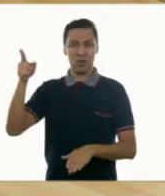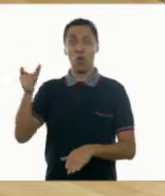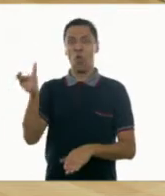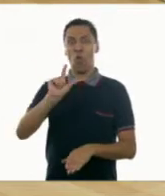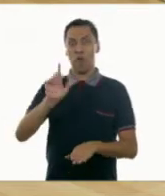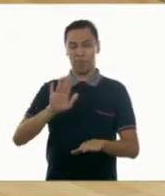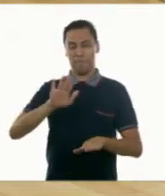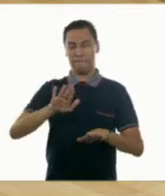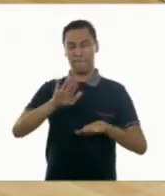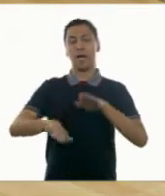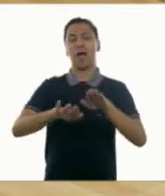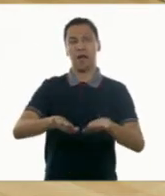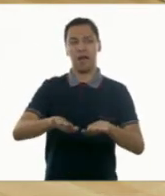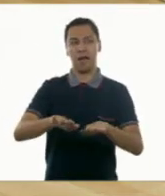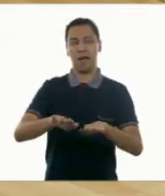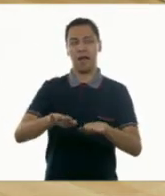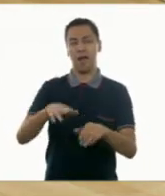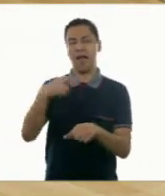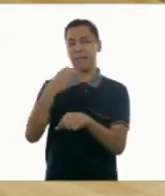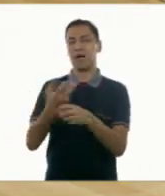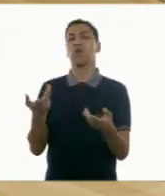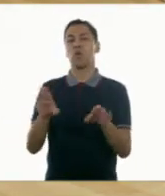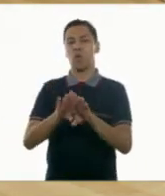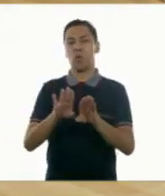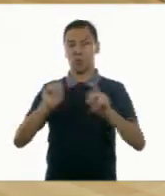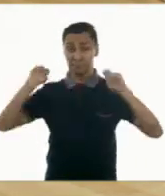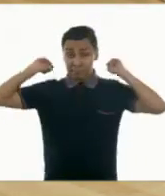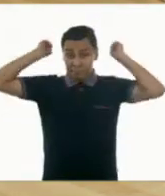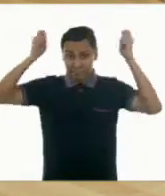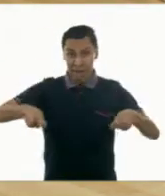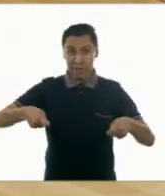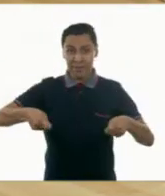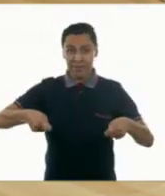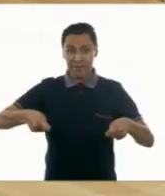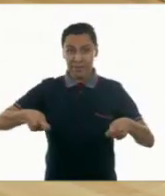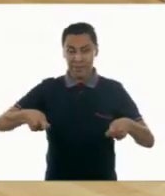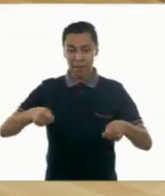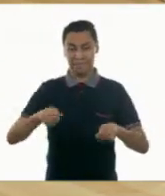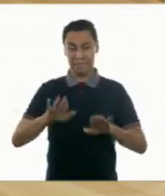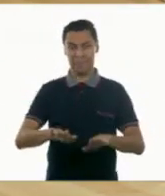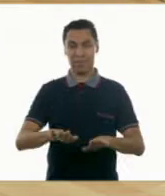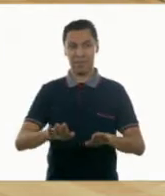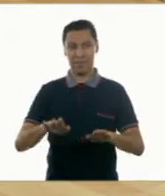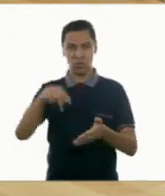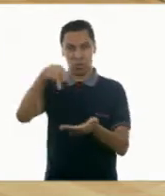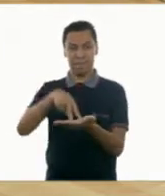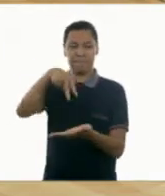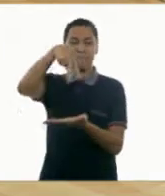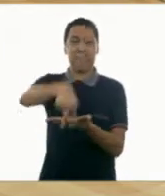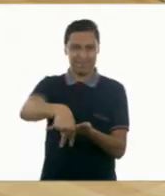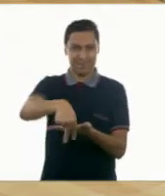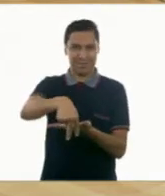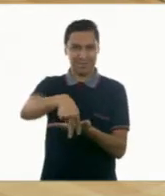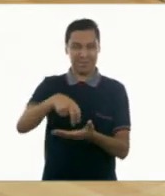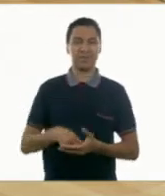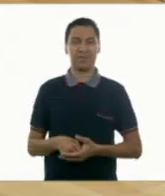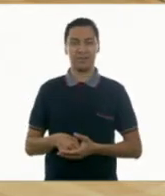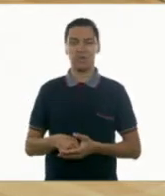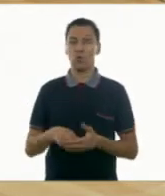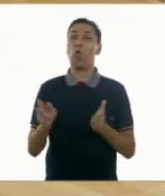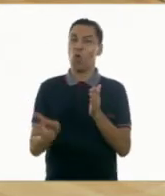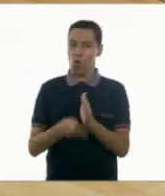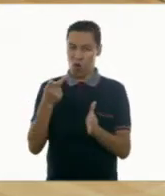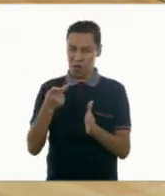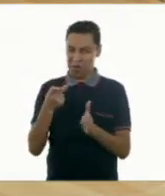te salga, puedes hacer el segundo movimiento, que es pasar la cuerda y esta vez cuando esté en el piso, saltas. Una vez más